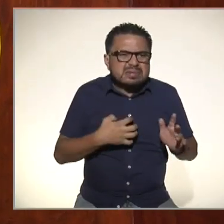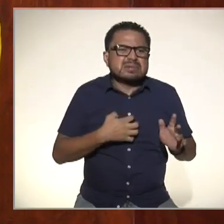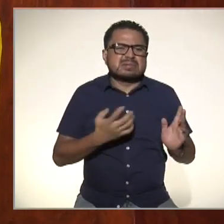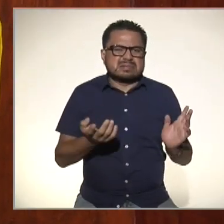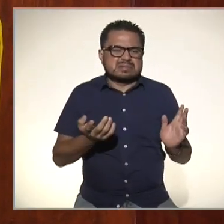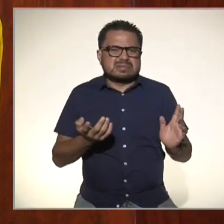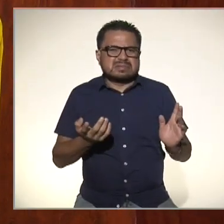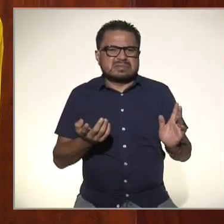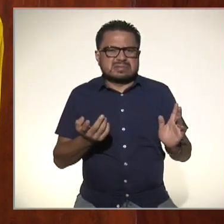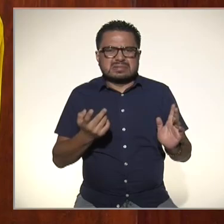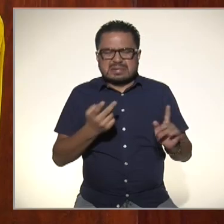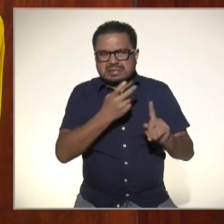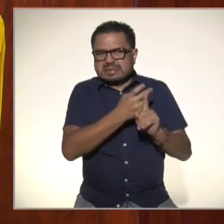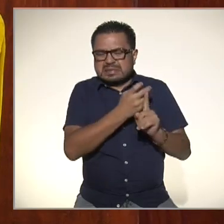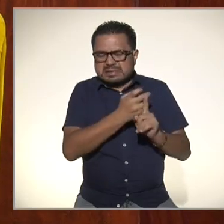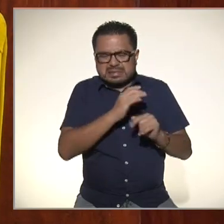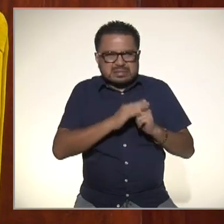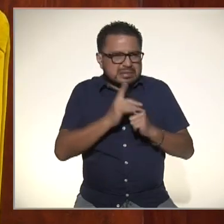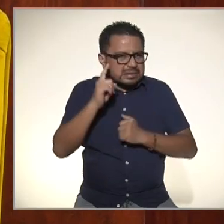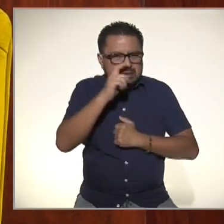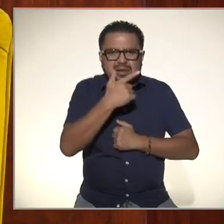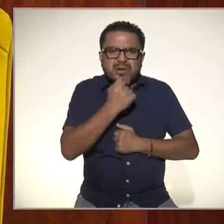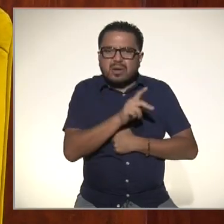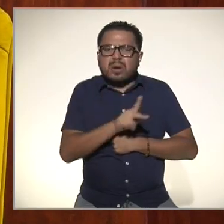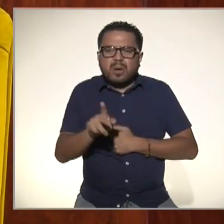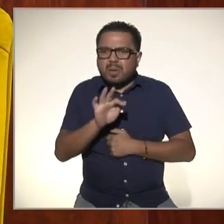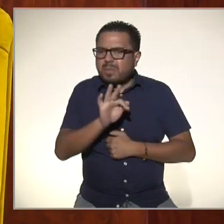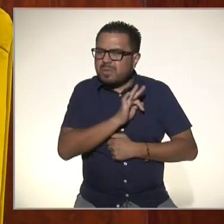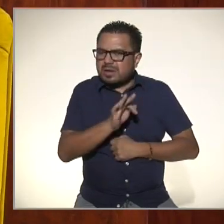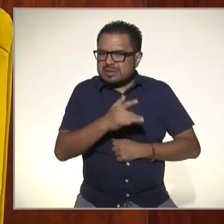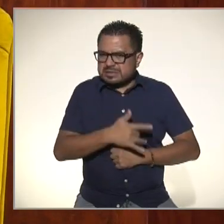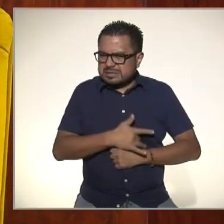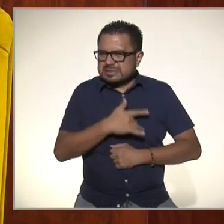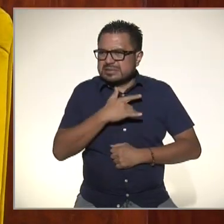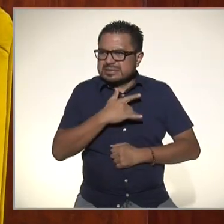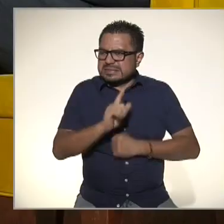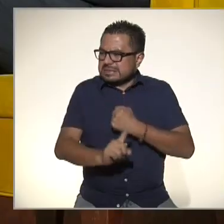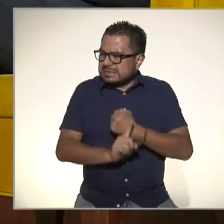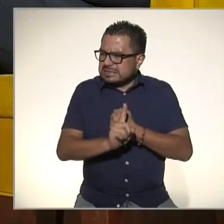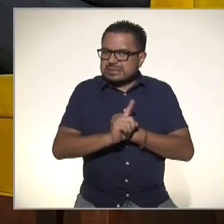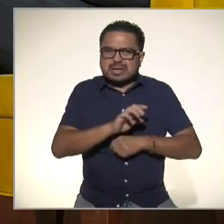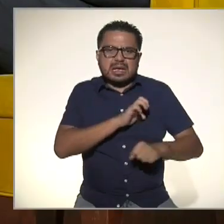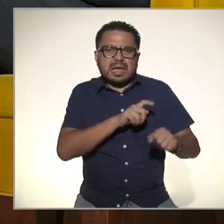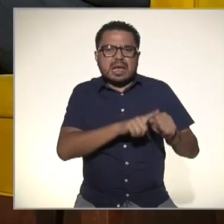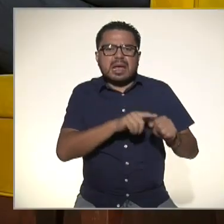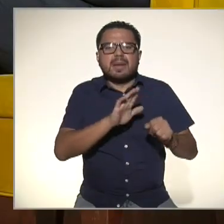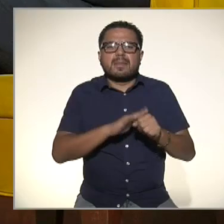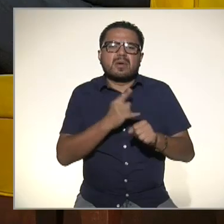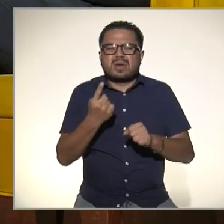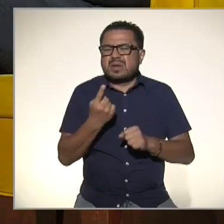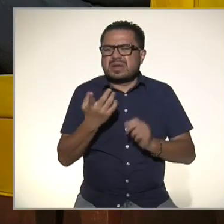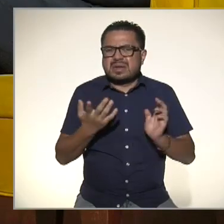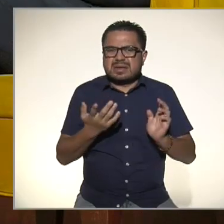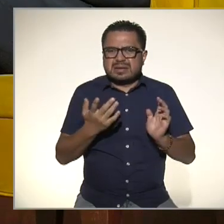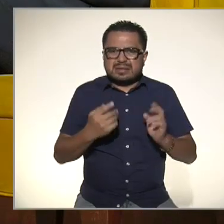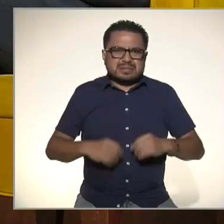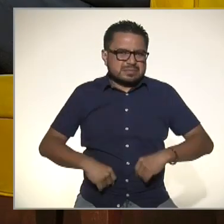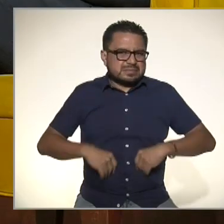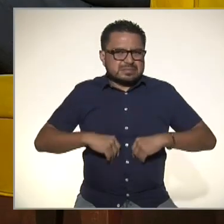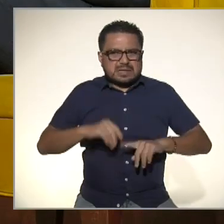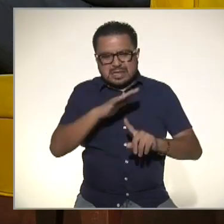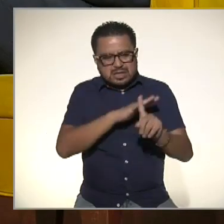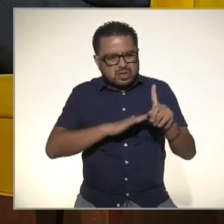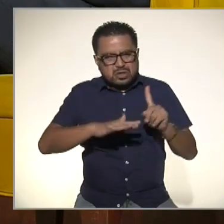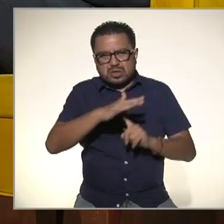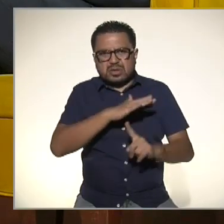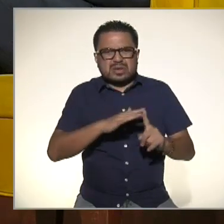Entonces, frente a esa vulnerabilidad, los hombres pueden llegarse a sentir amenazados, especialmente porque, en efecto, vivimos en un